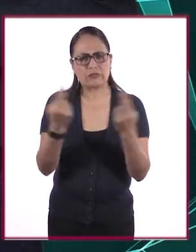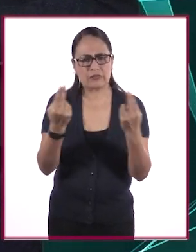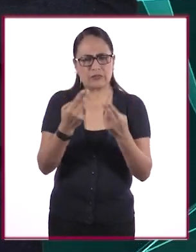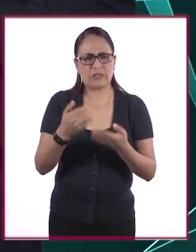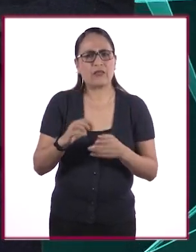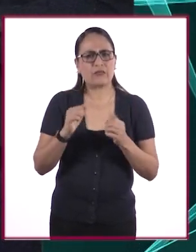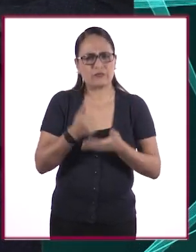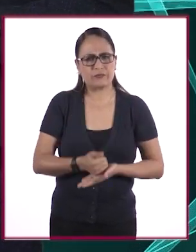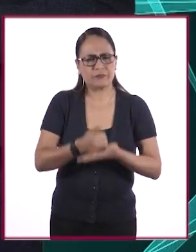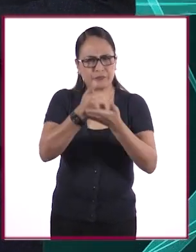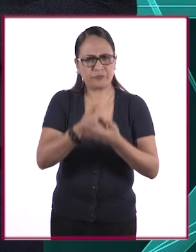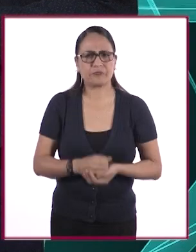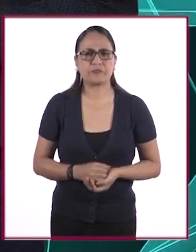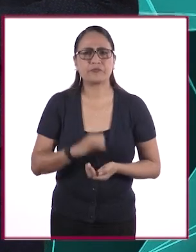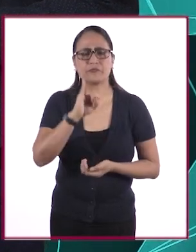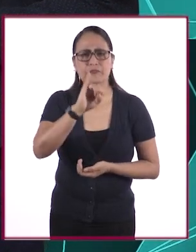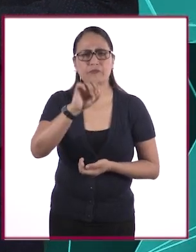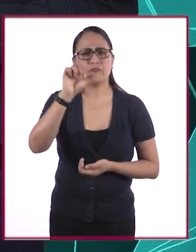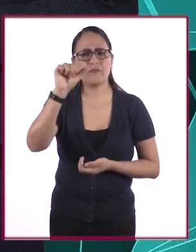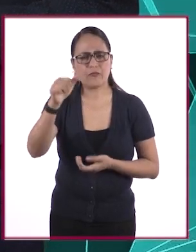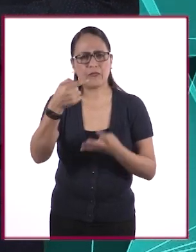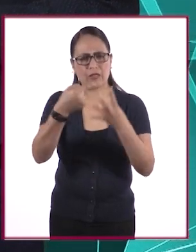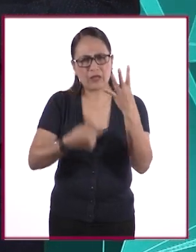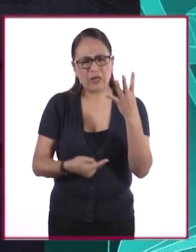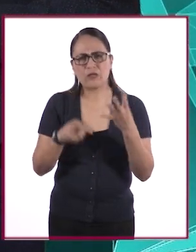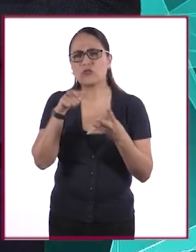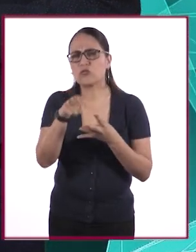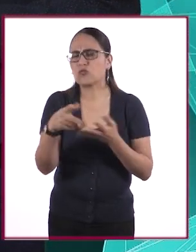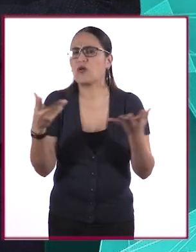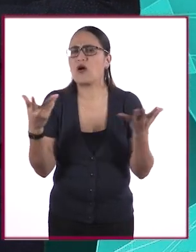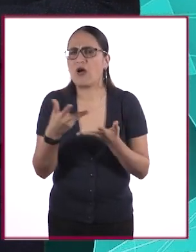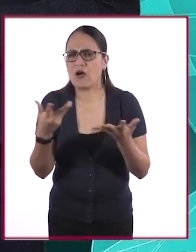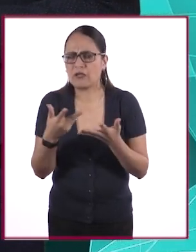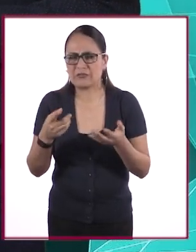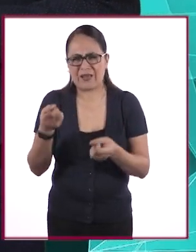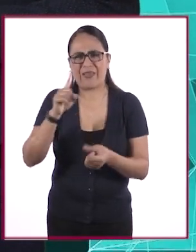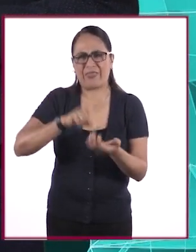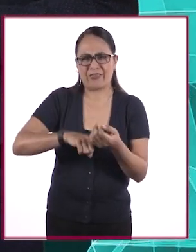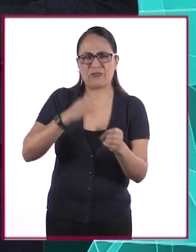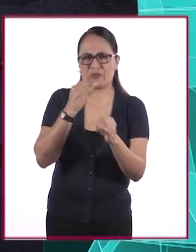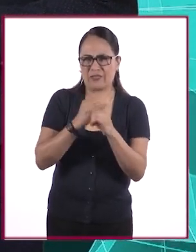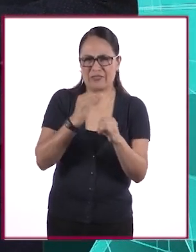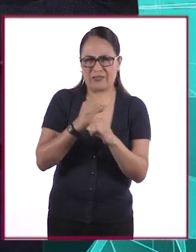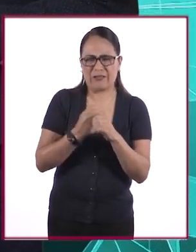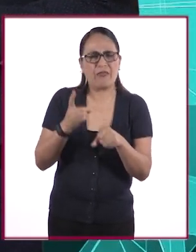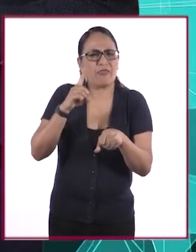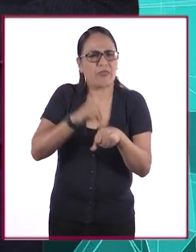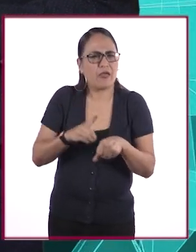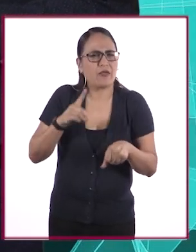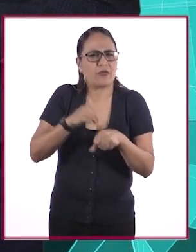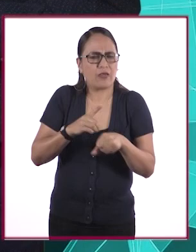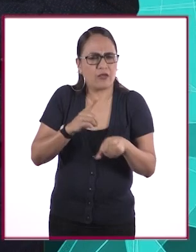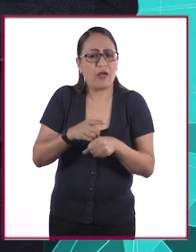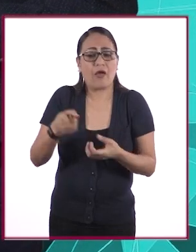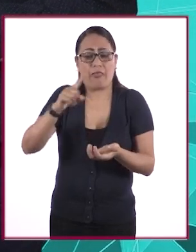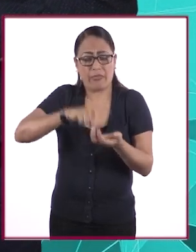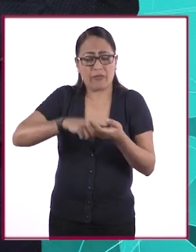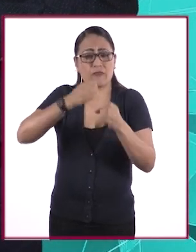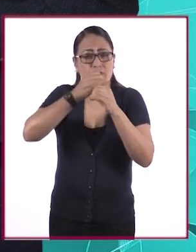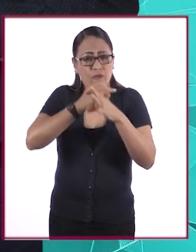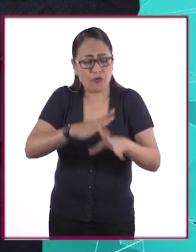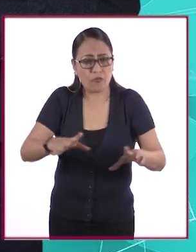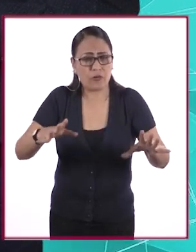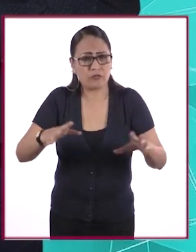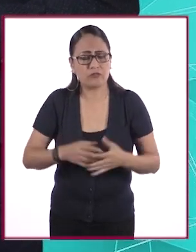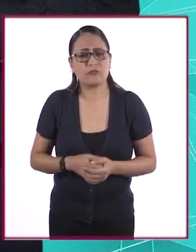Lo que hace esta inteligencia es seguir las miles de huellas que dejamos al navegar en Internet todos los días, para que con todo el cúmulo de información que